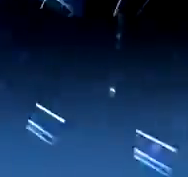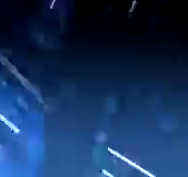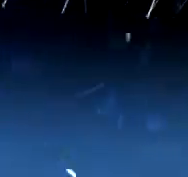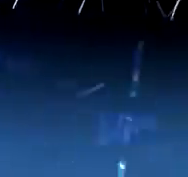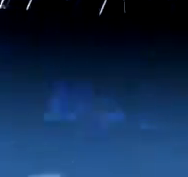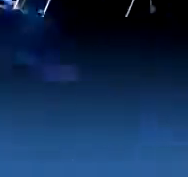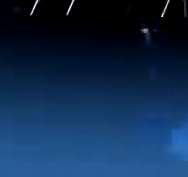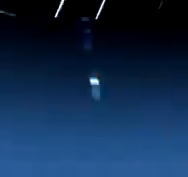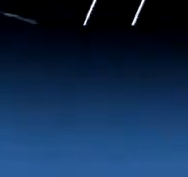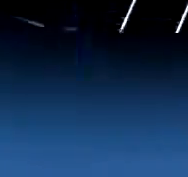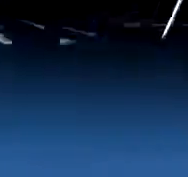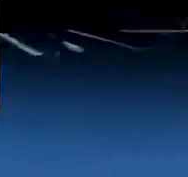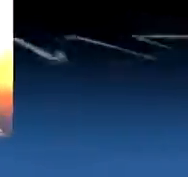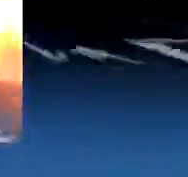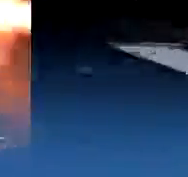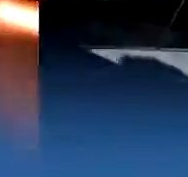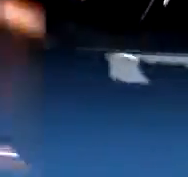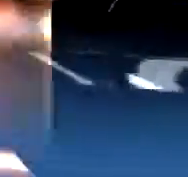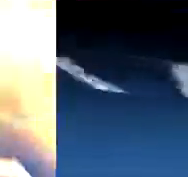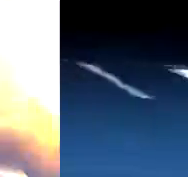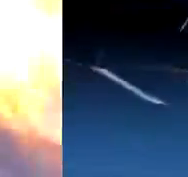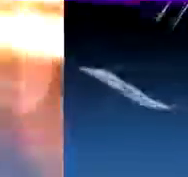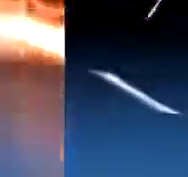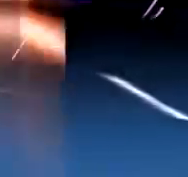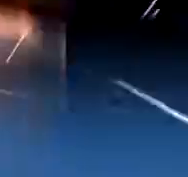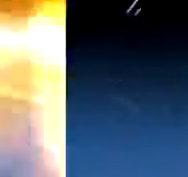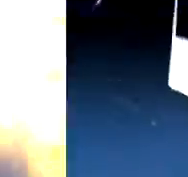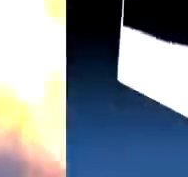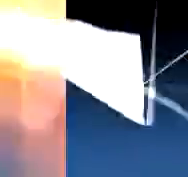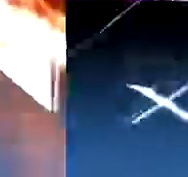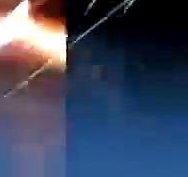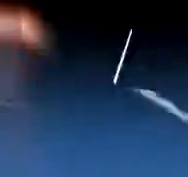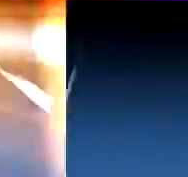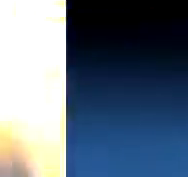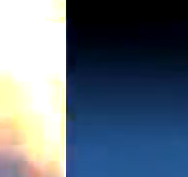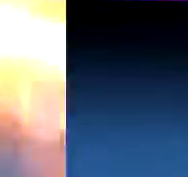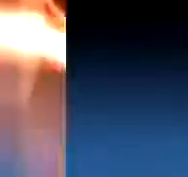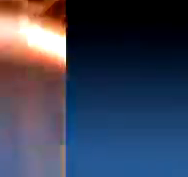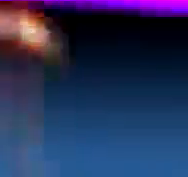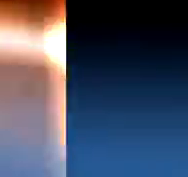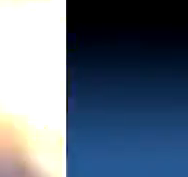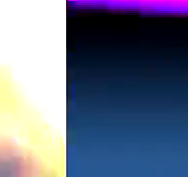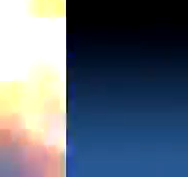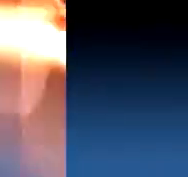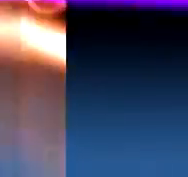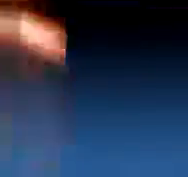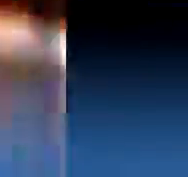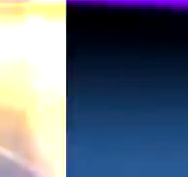Abierta.